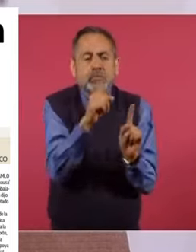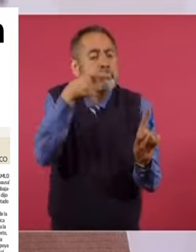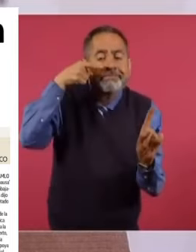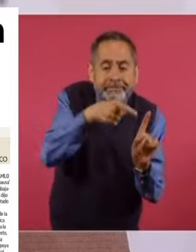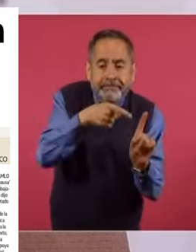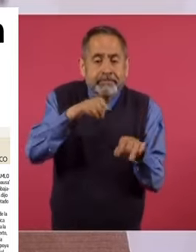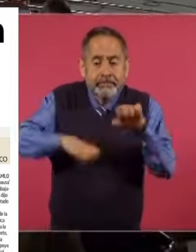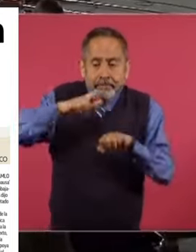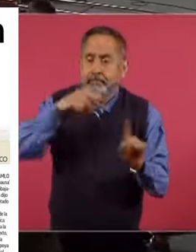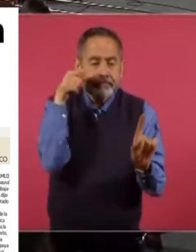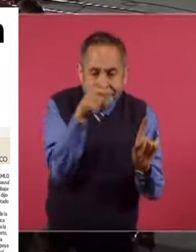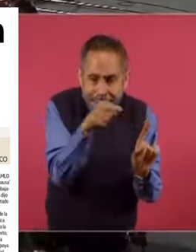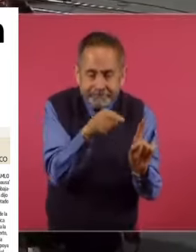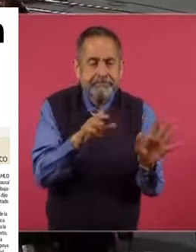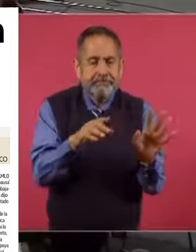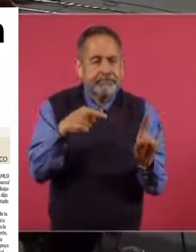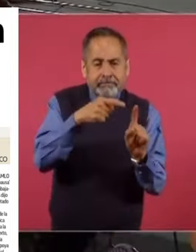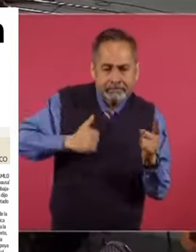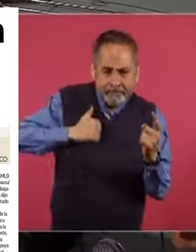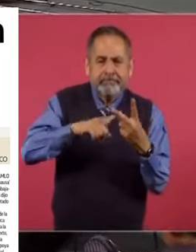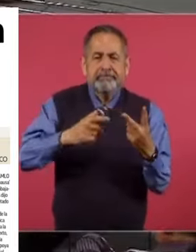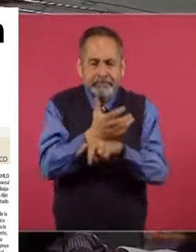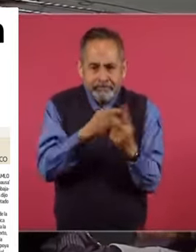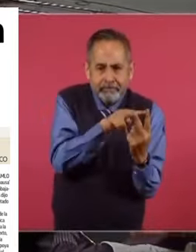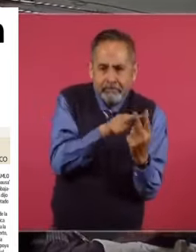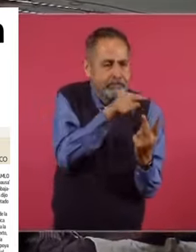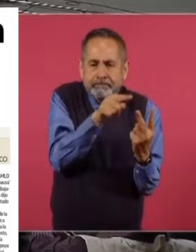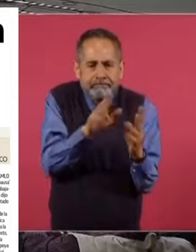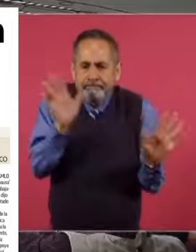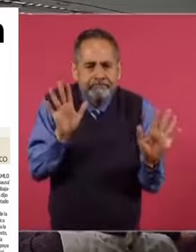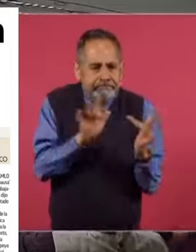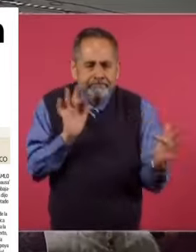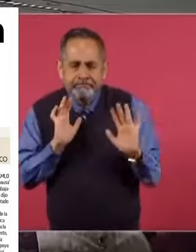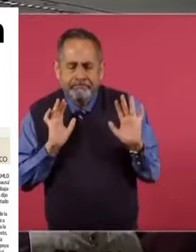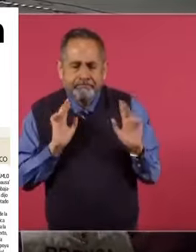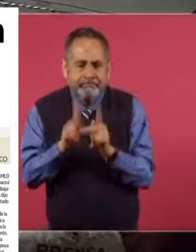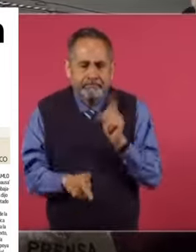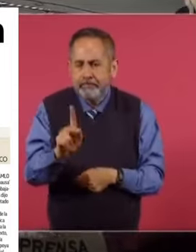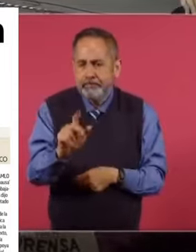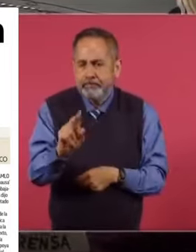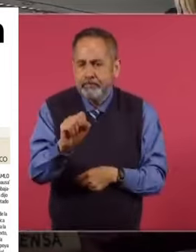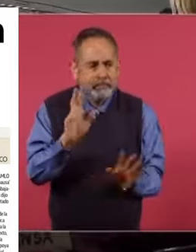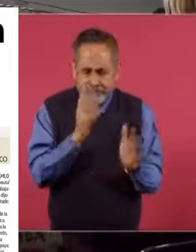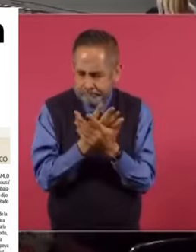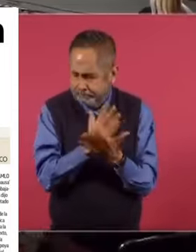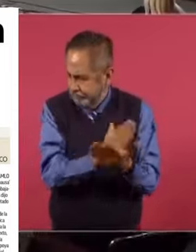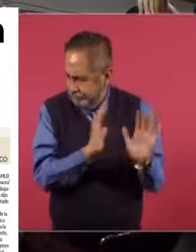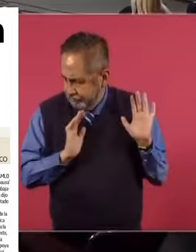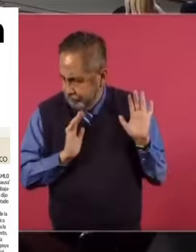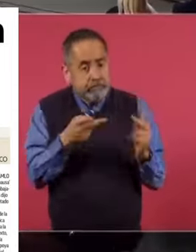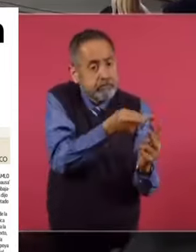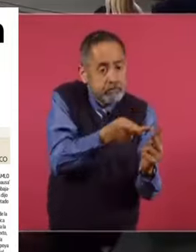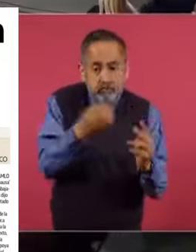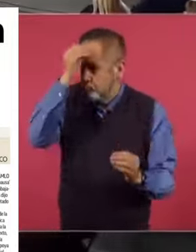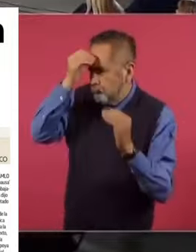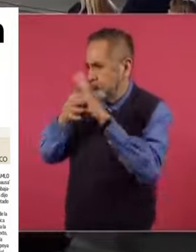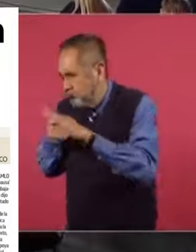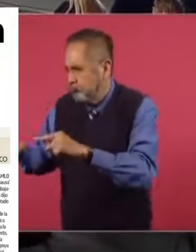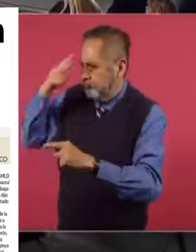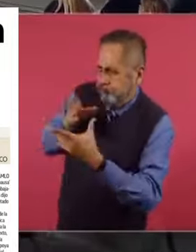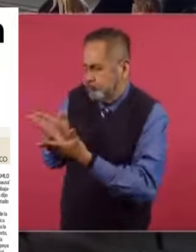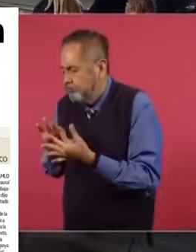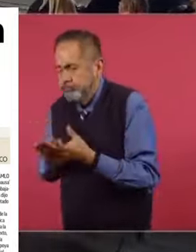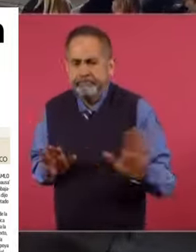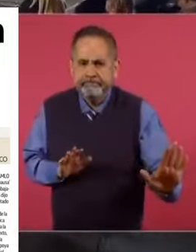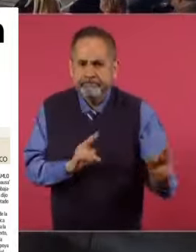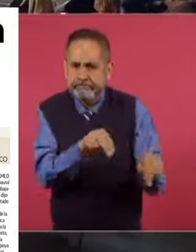especial con el embajador de Canadá y de Estados Unidos, porque no les corresponde opinar sobre